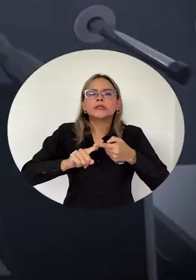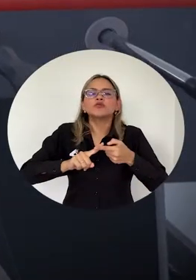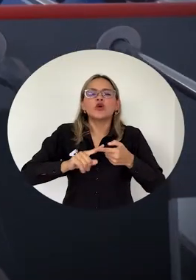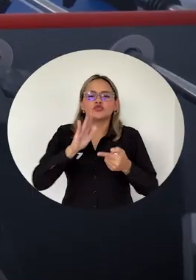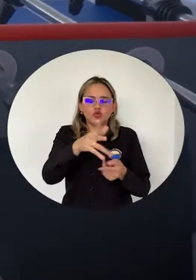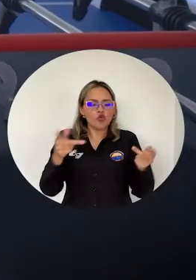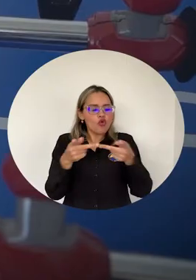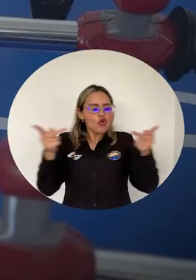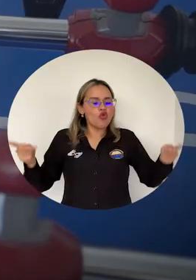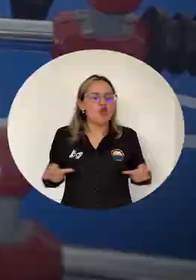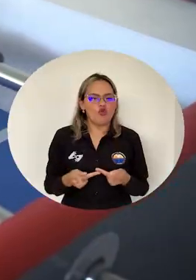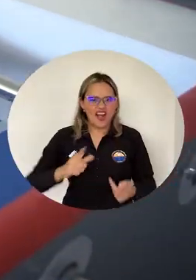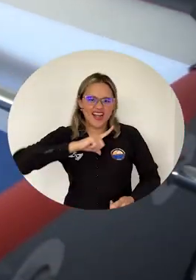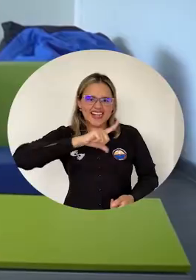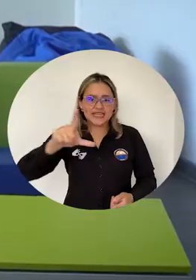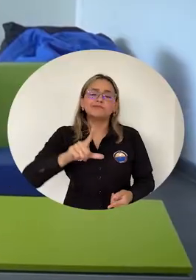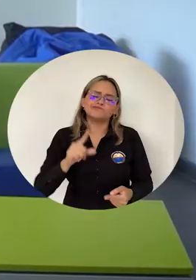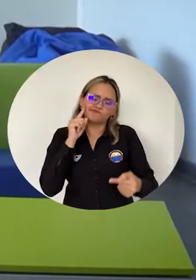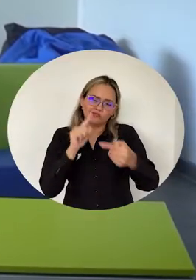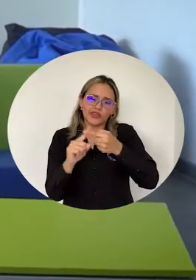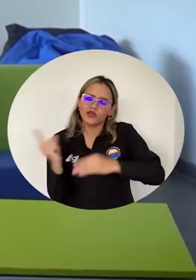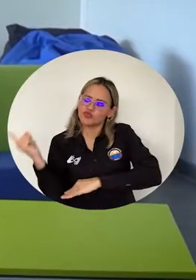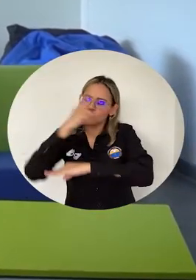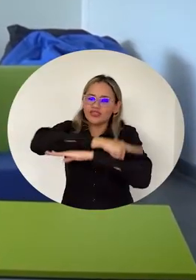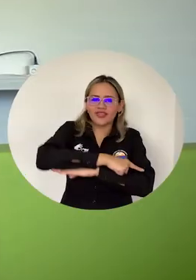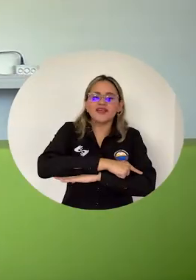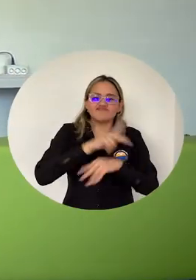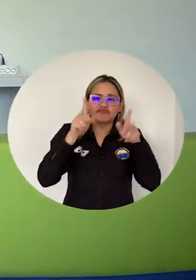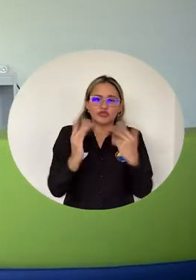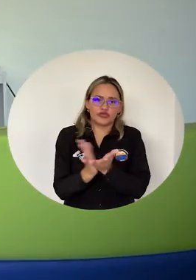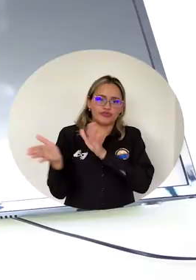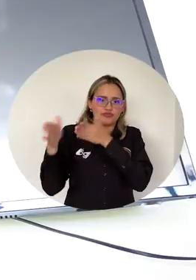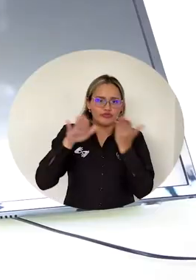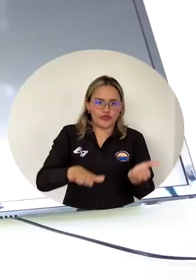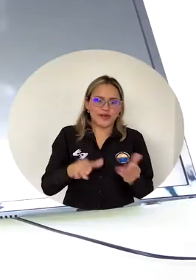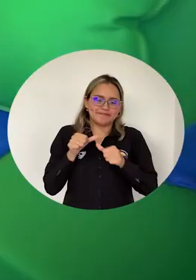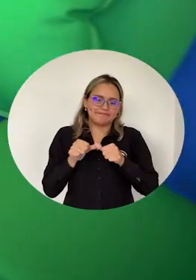para el Liderazgo En conmemoración del Día del Estudiante Caído